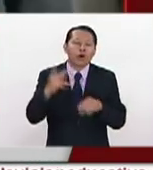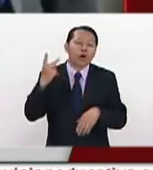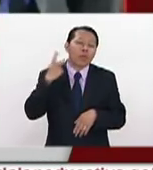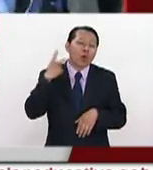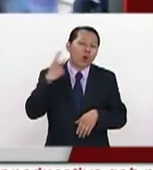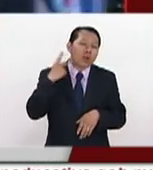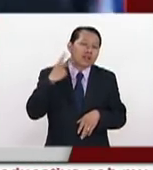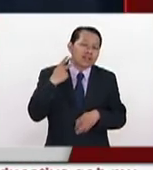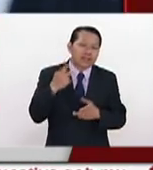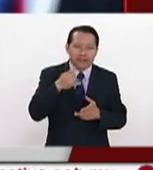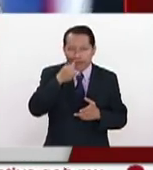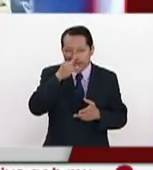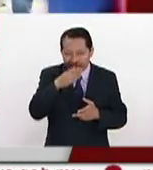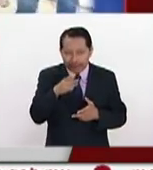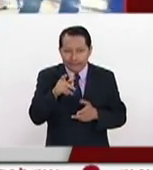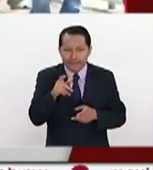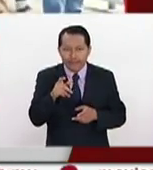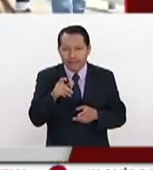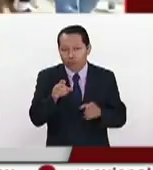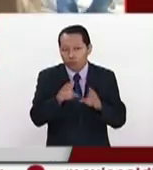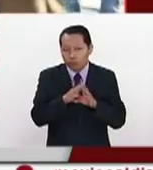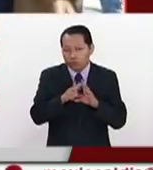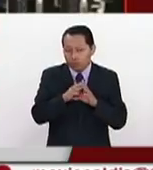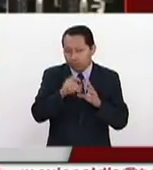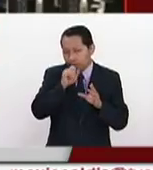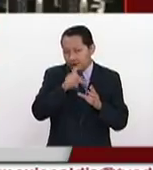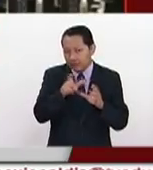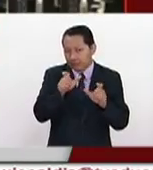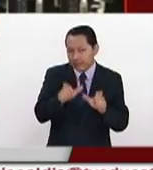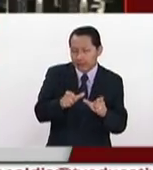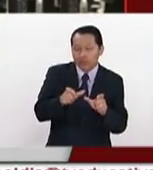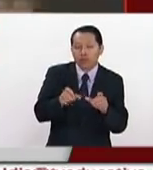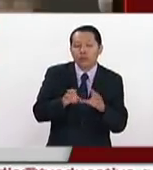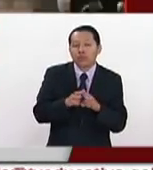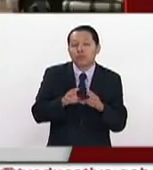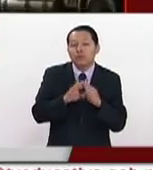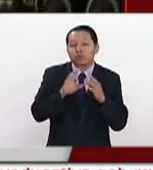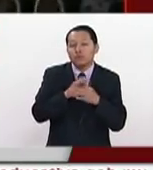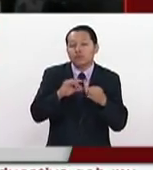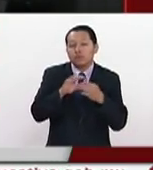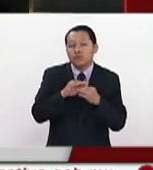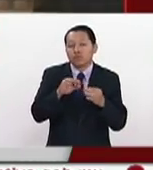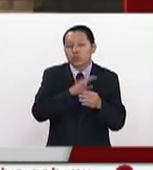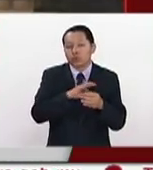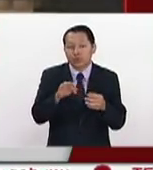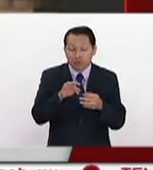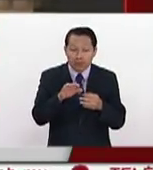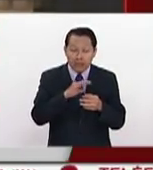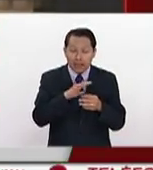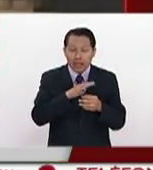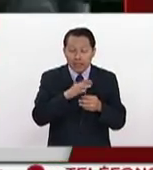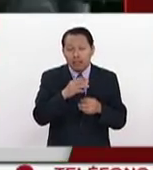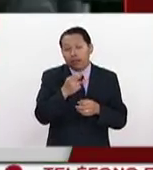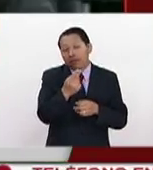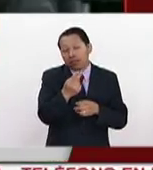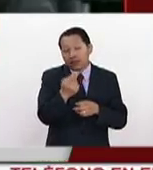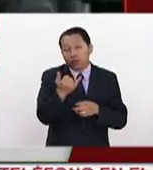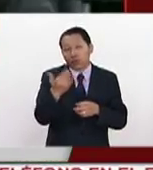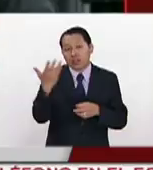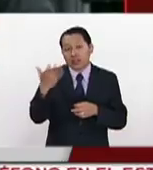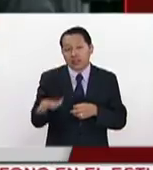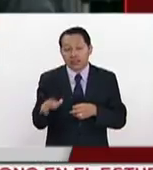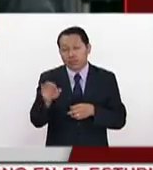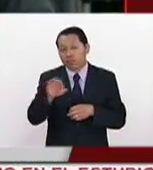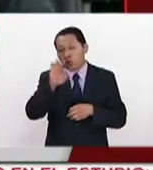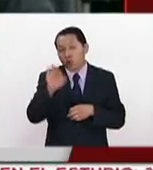la defensiva y ofensiva, por supuesto, ¿no? Entonces estamos hablando de un arancel del 25 y 10% respectivamente, lo